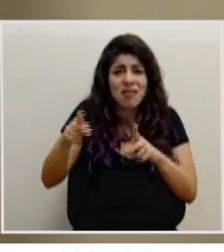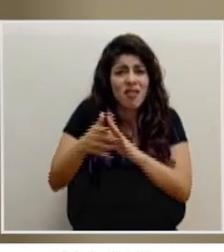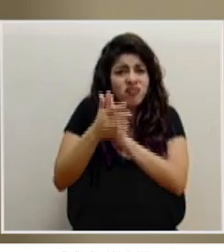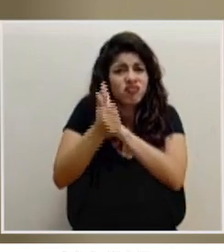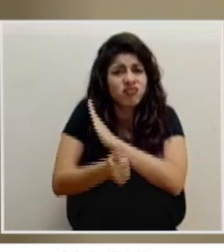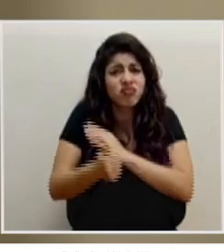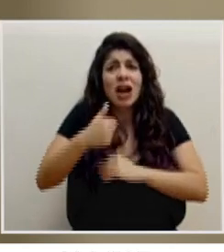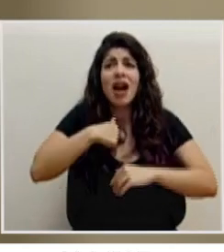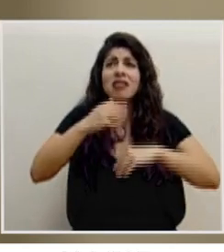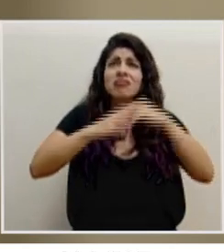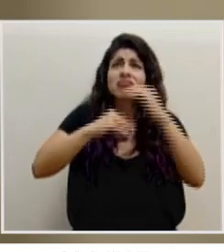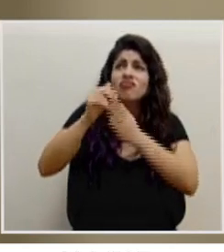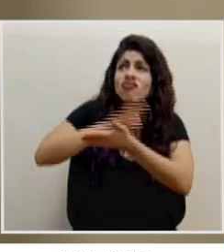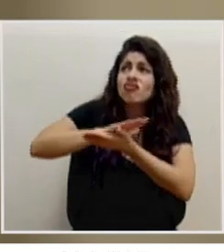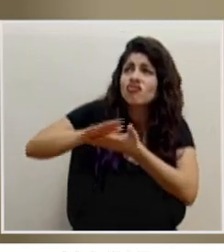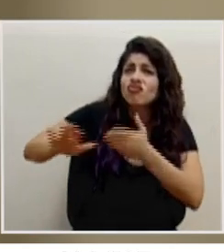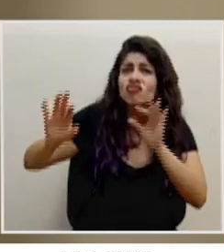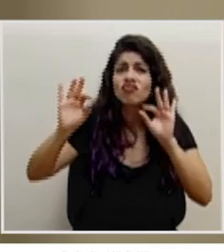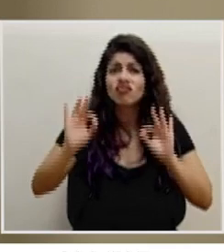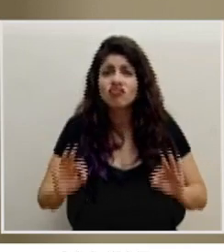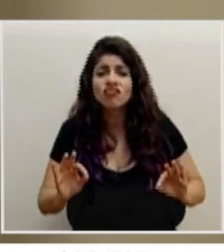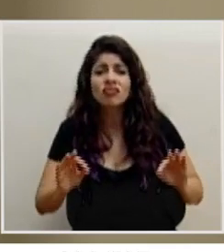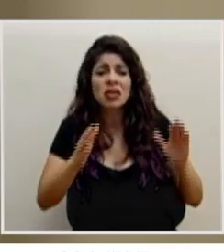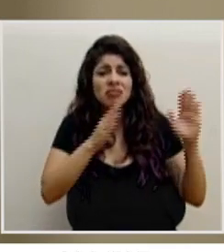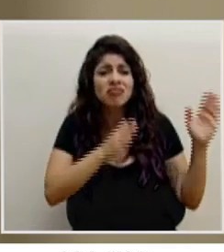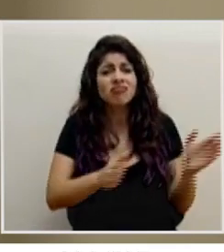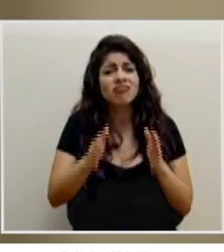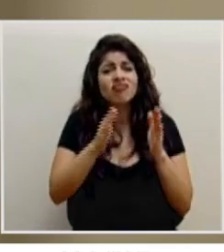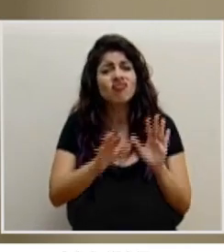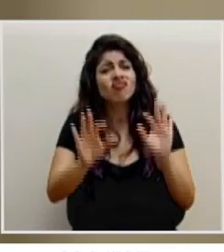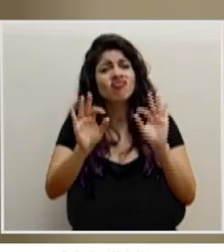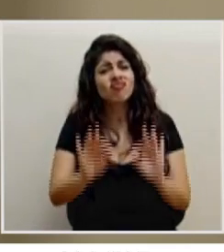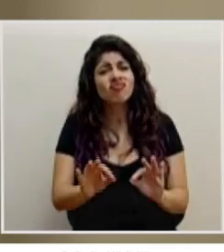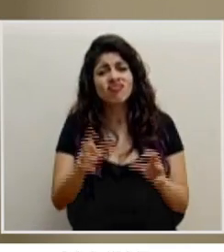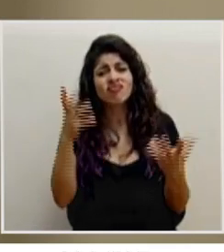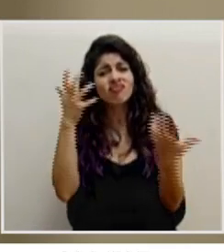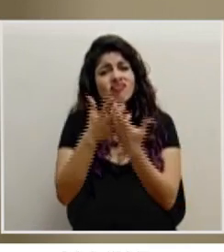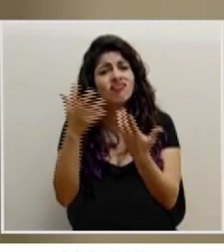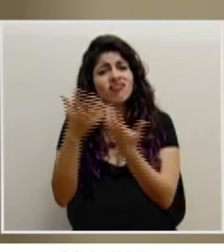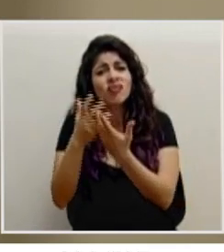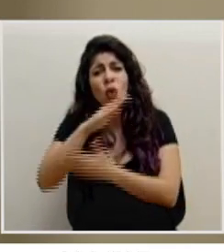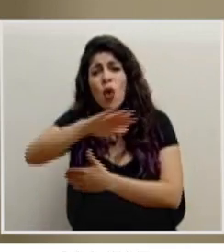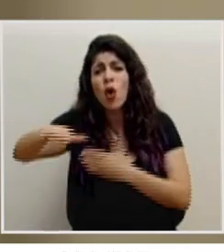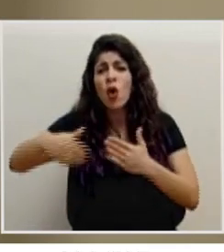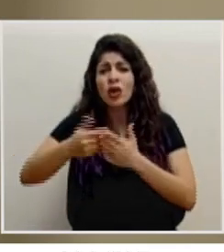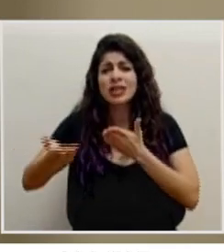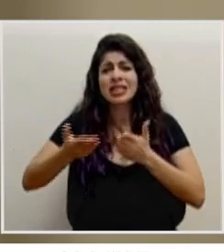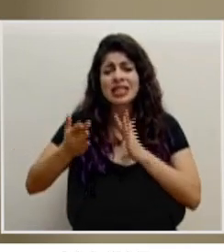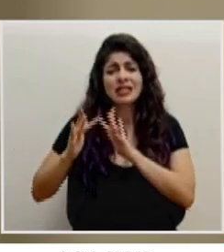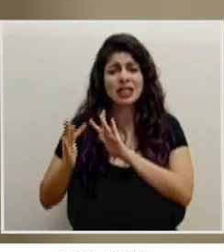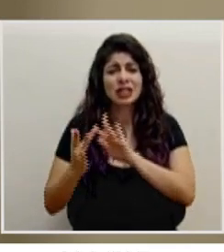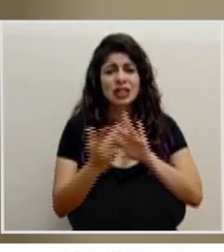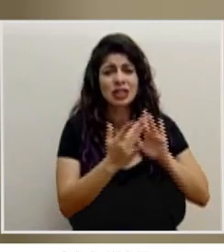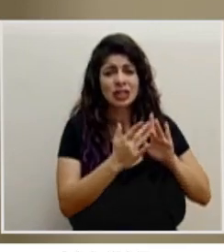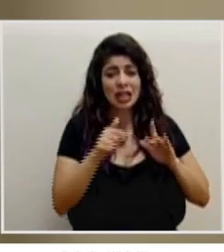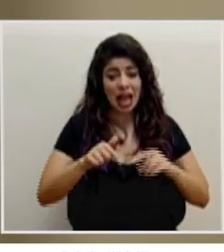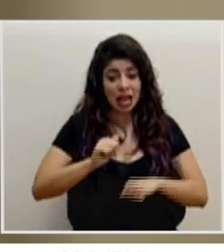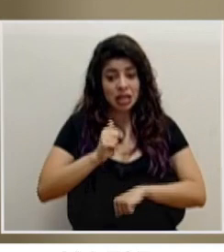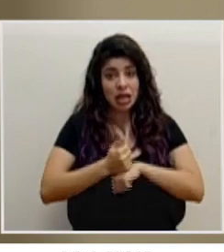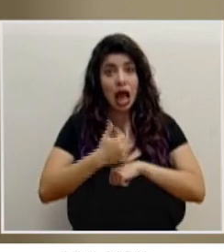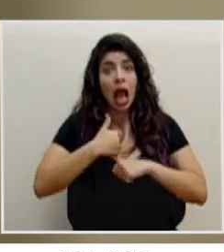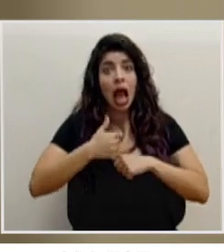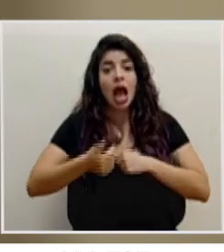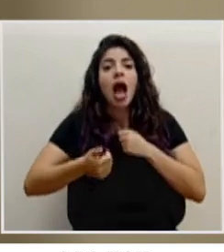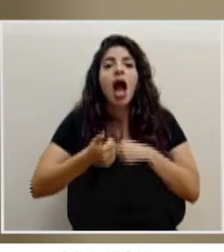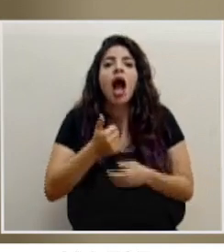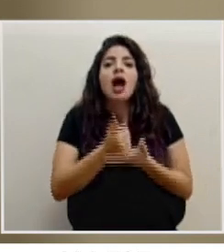calificado, infraestructura sanitaria confiable y una logística organizada que da respuesta a toda la red de servicios. Esta capacidad instalada nos va a permitir